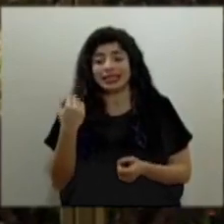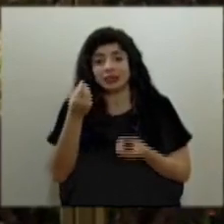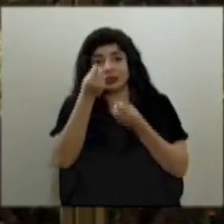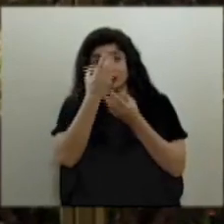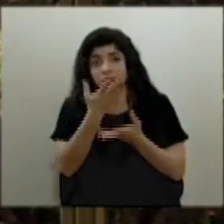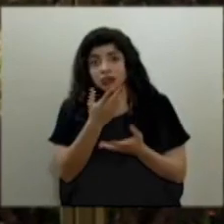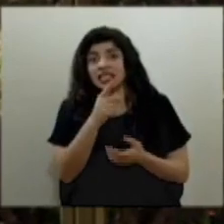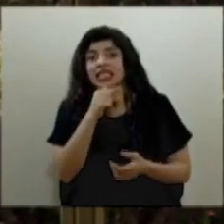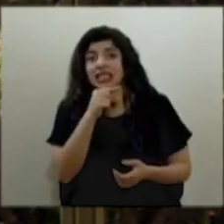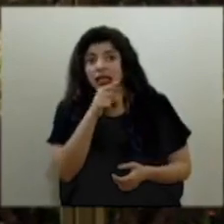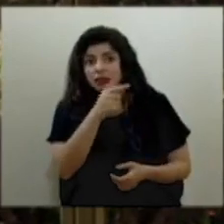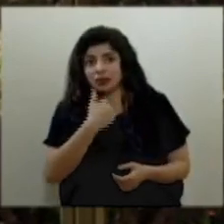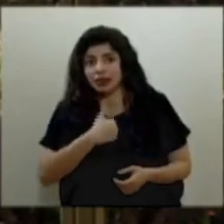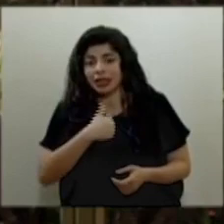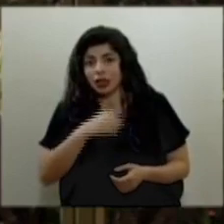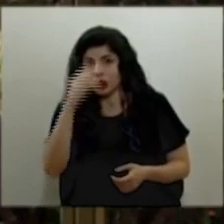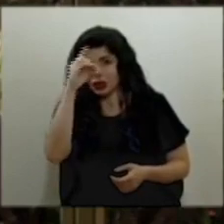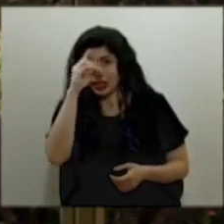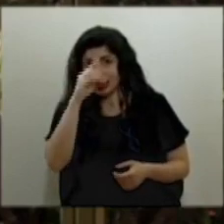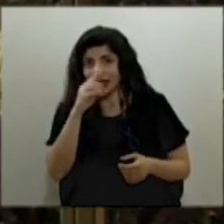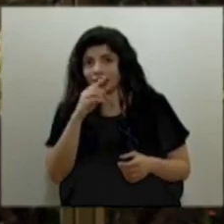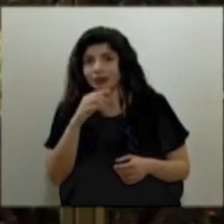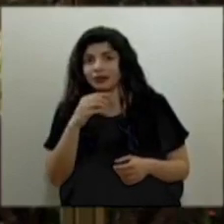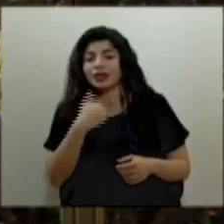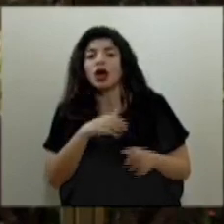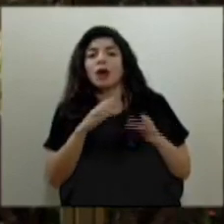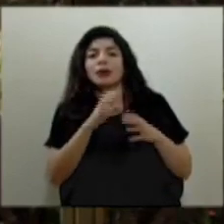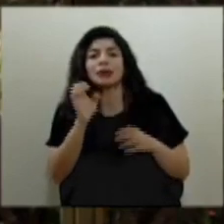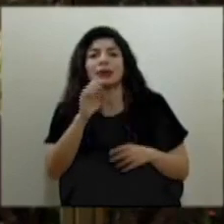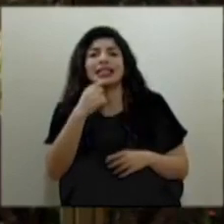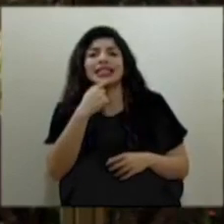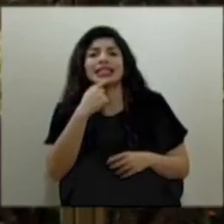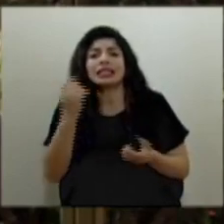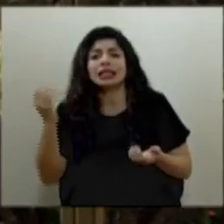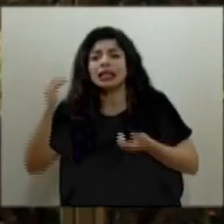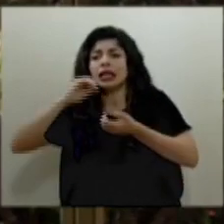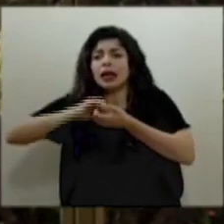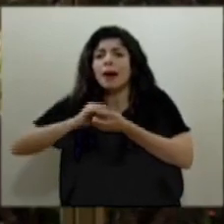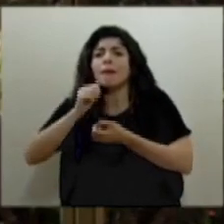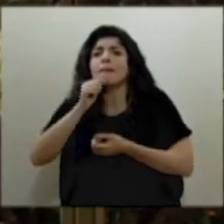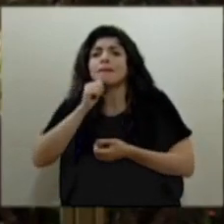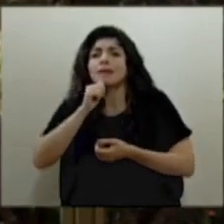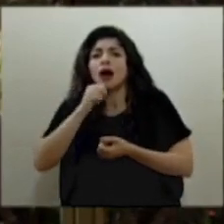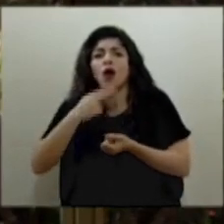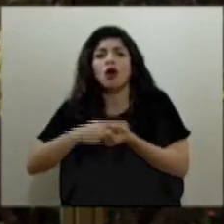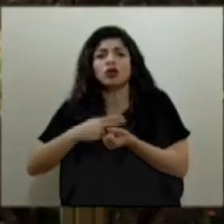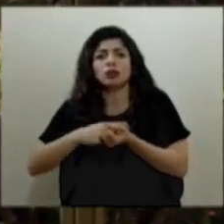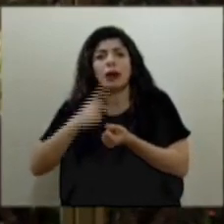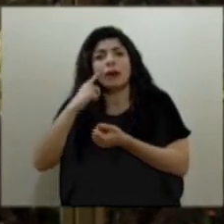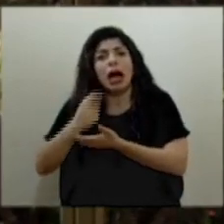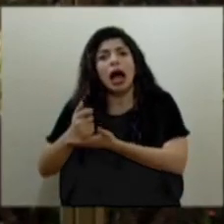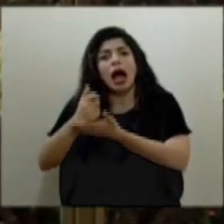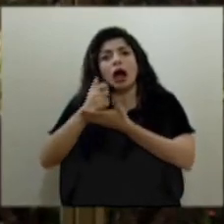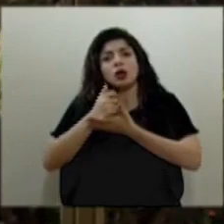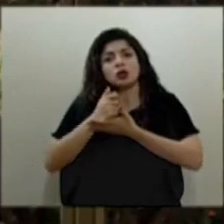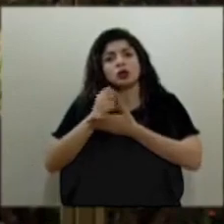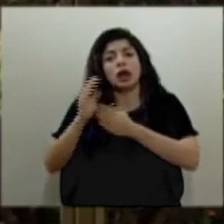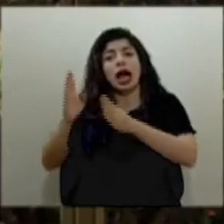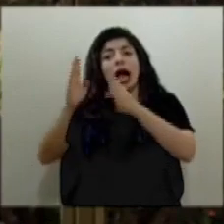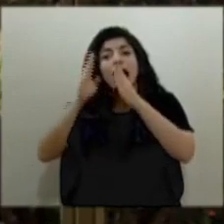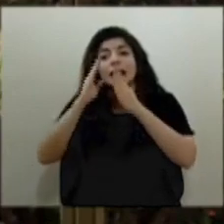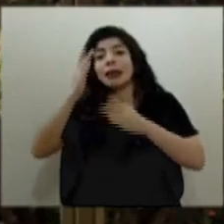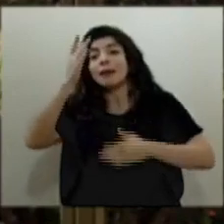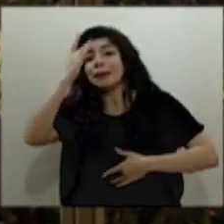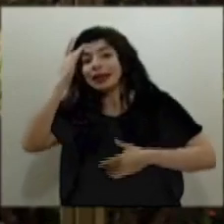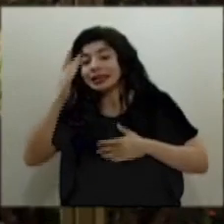parte del señor Solís de la Comisión de Emergencias un contrato con el sector privado, con hospitales del sector privado para atender pacientes no